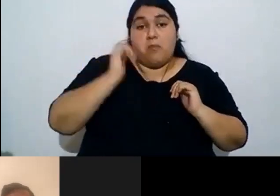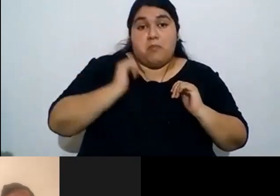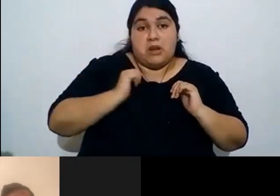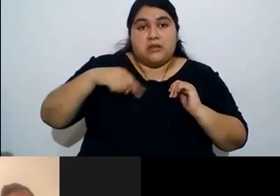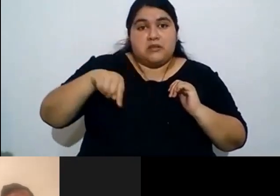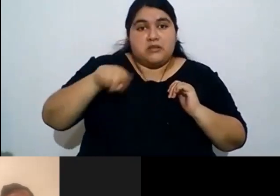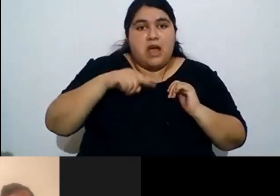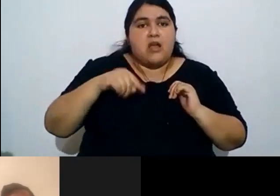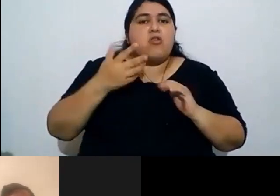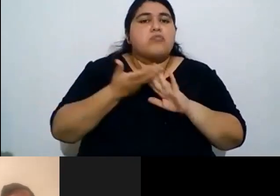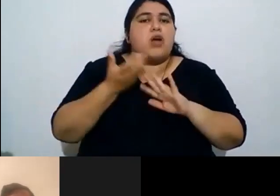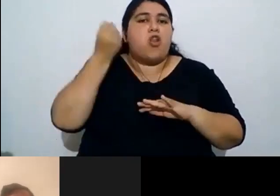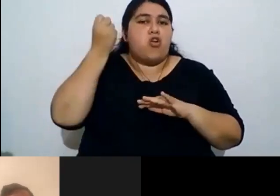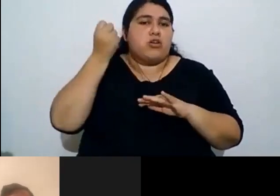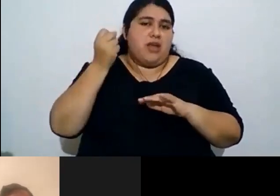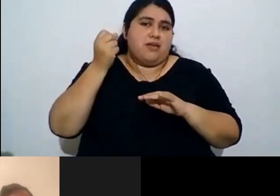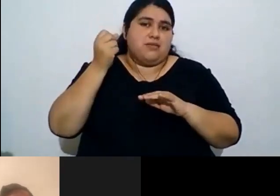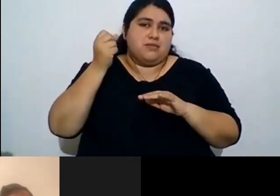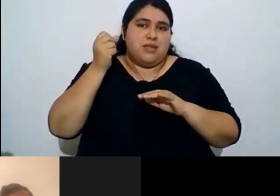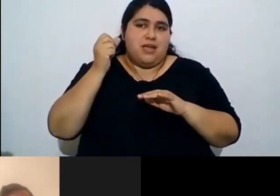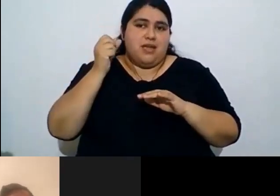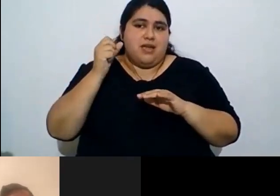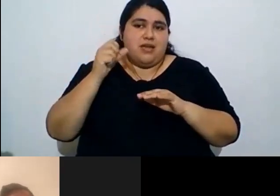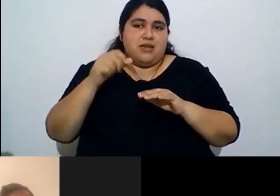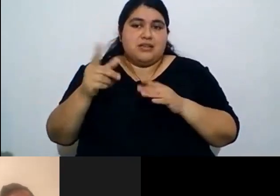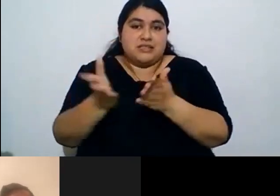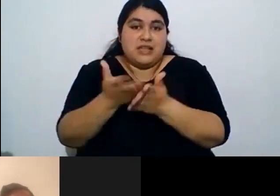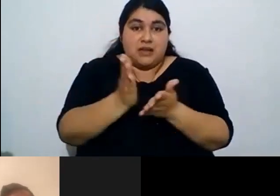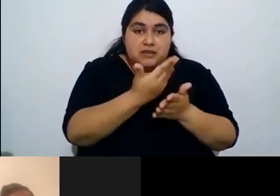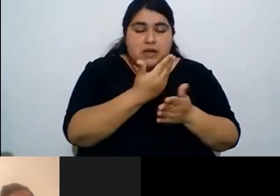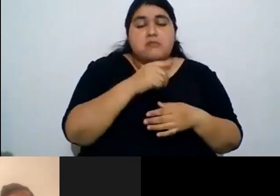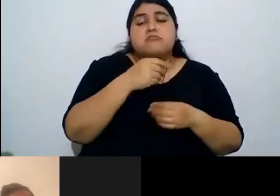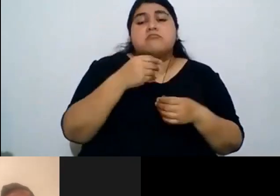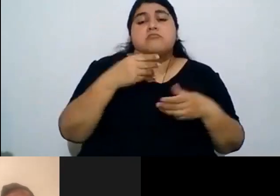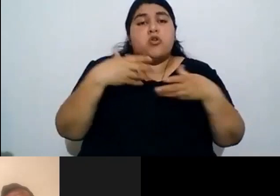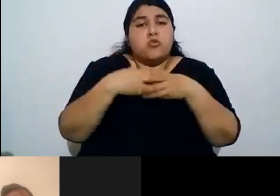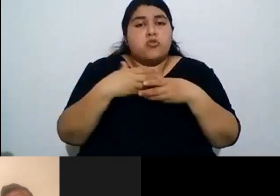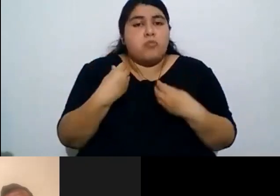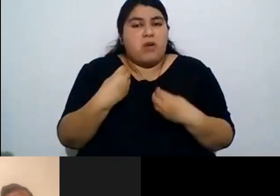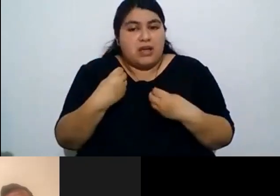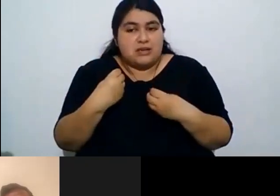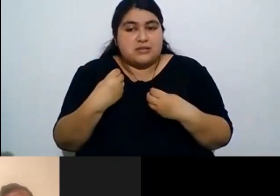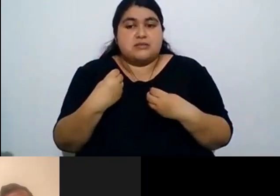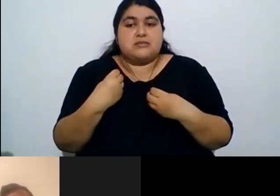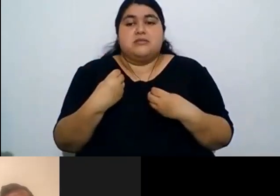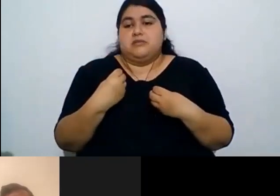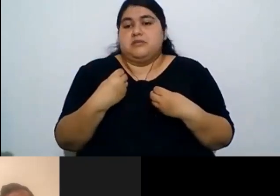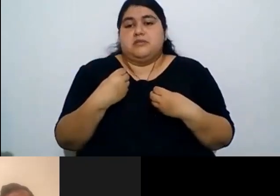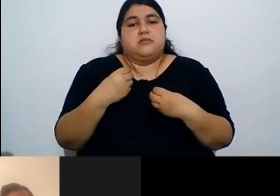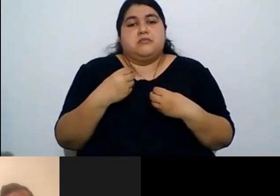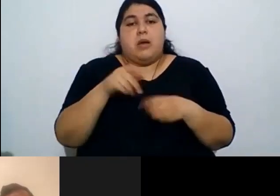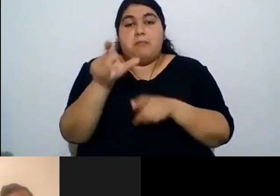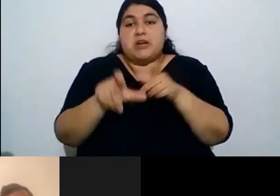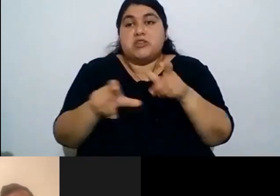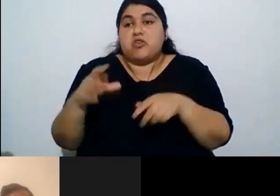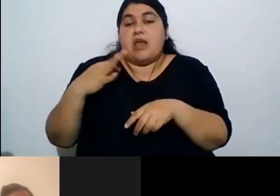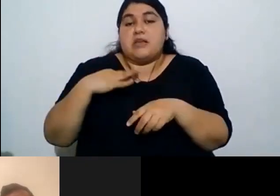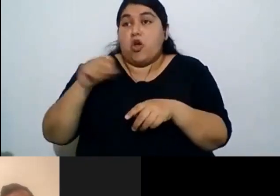de baja a guerrilleros. Entonces, ¿qué hubo la práctica allí? ¿Cuál fue? coger a personas civiles